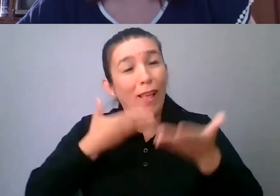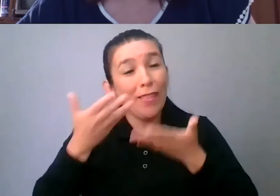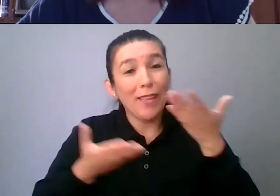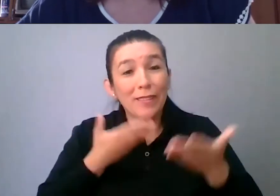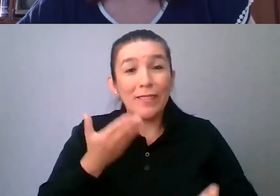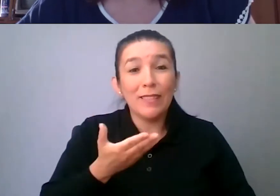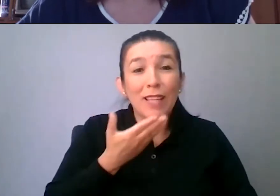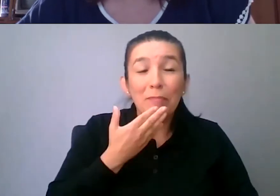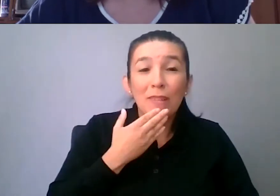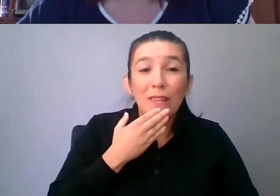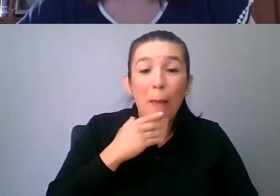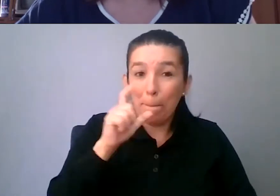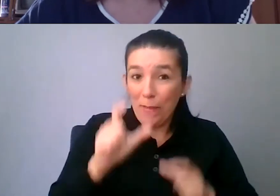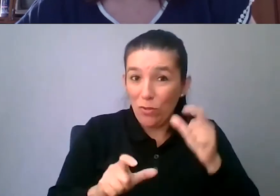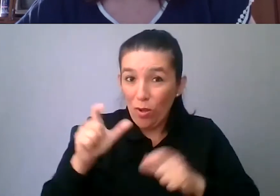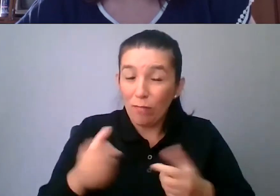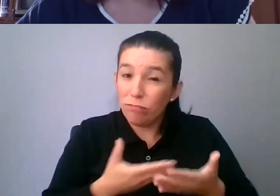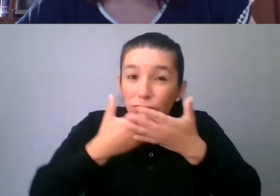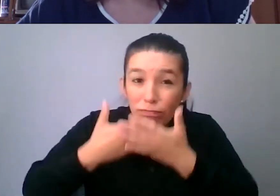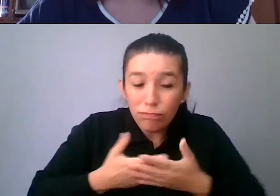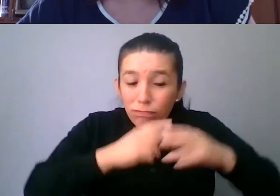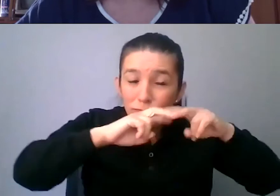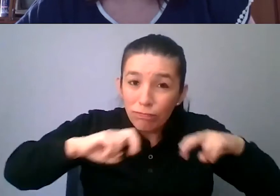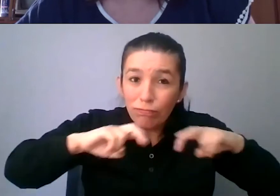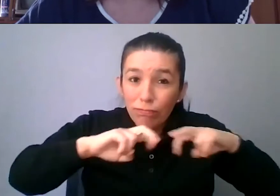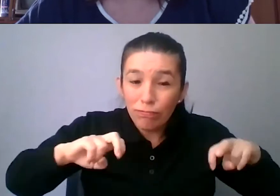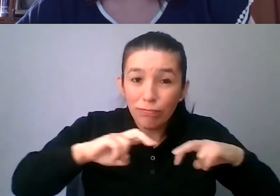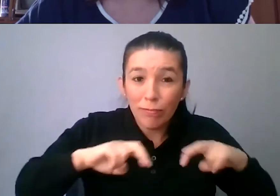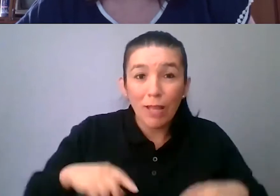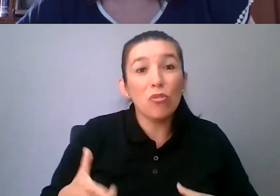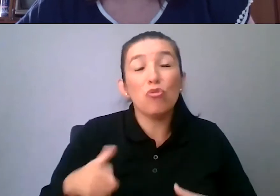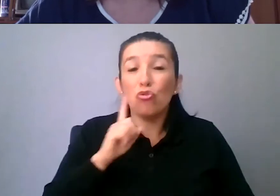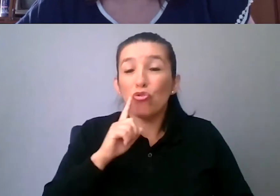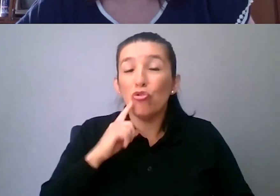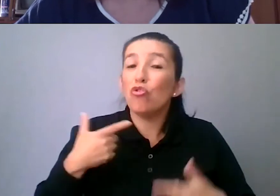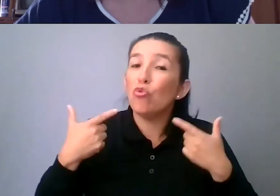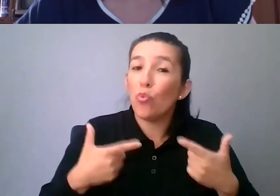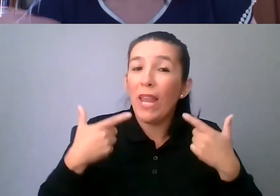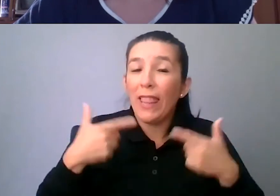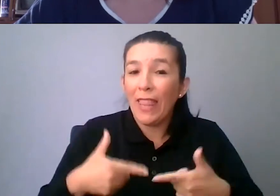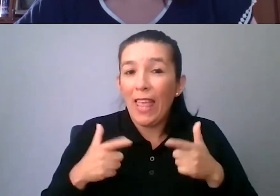los estudiosos que afortunadamente han